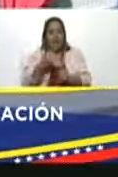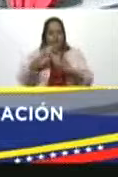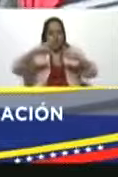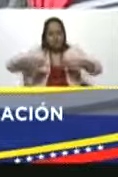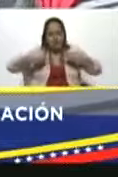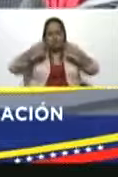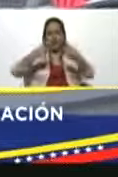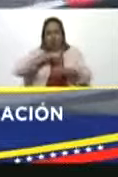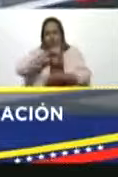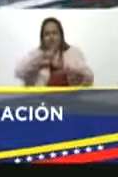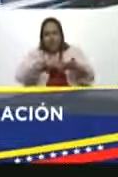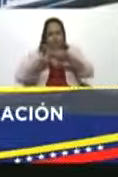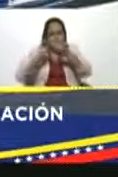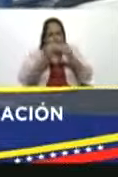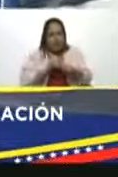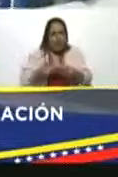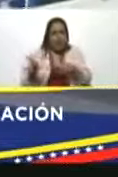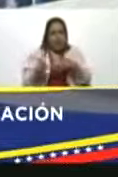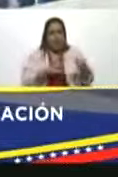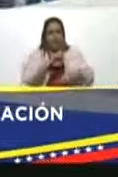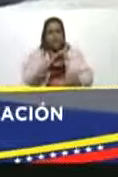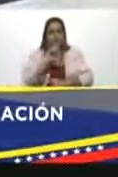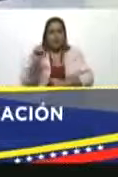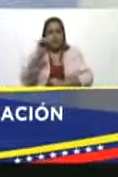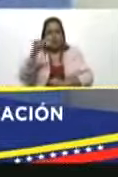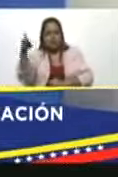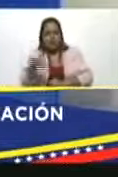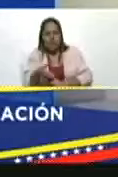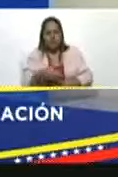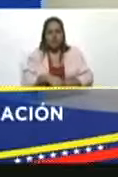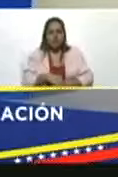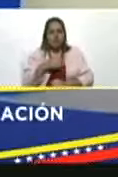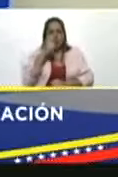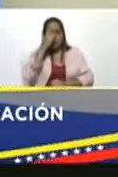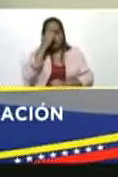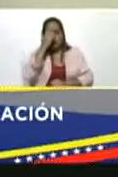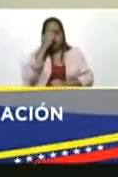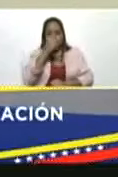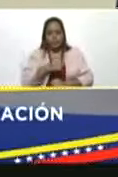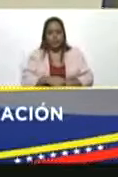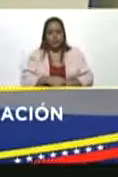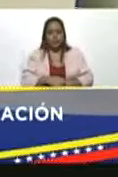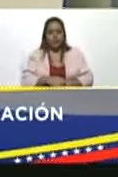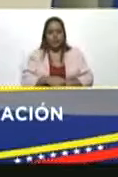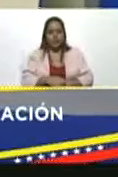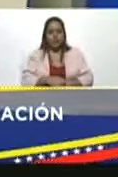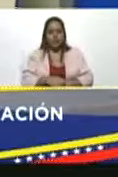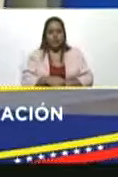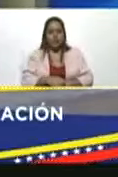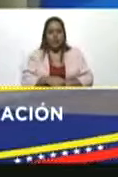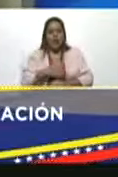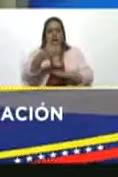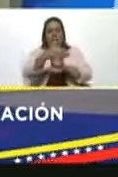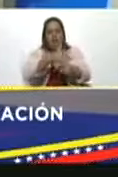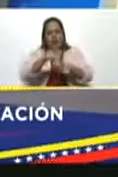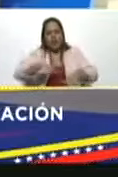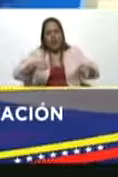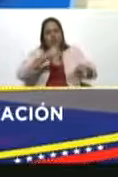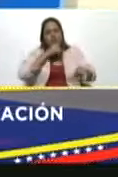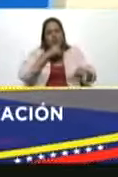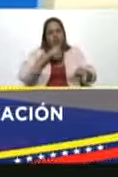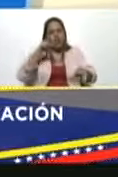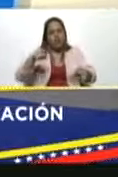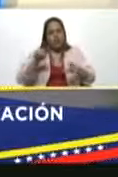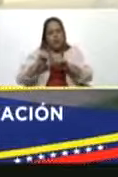reinaugurado y rehabilitado en el 100%, presidente. Los R2, que era la sede vieja, y el módulo